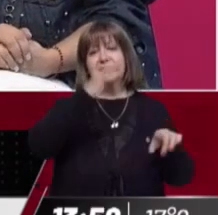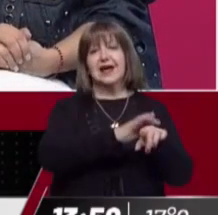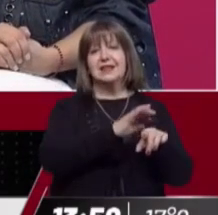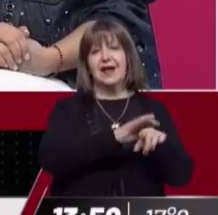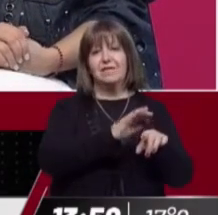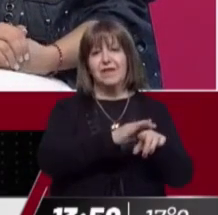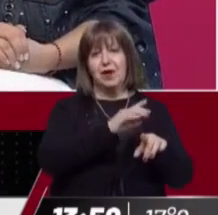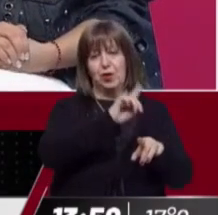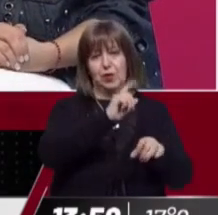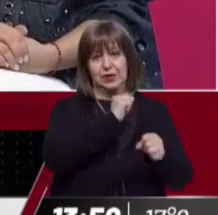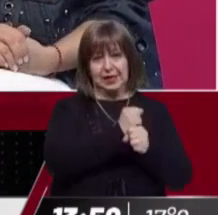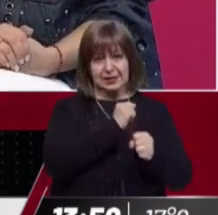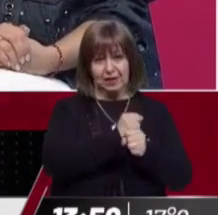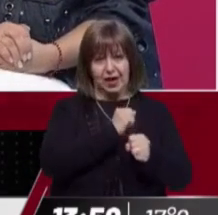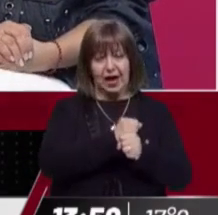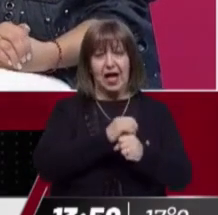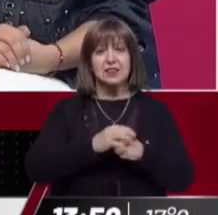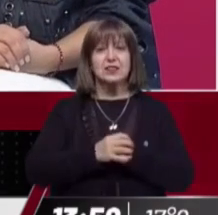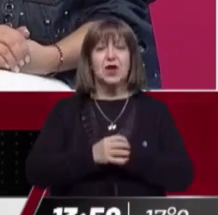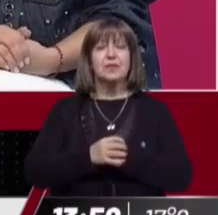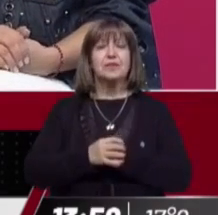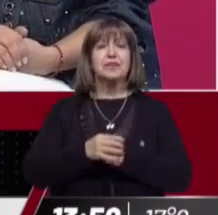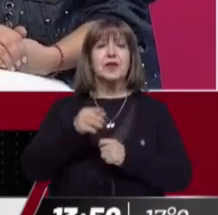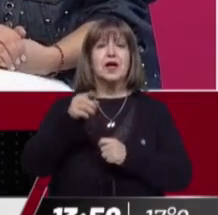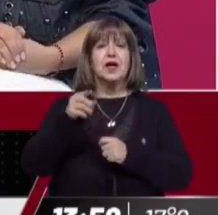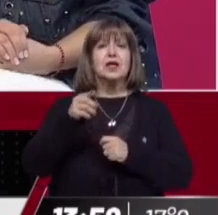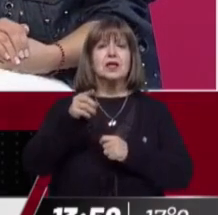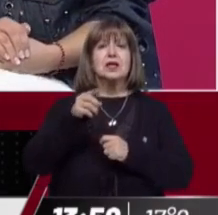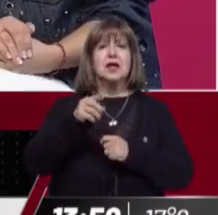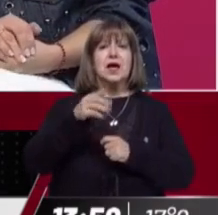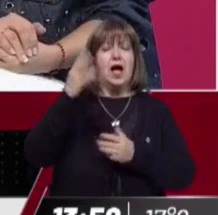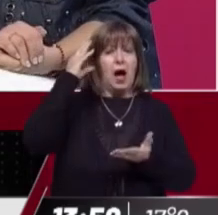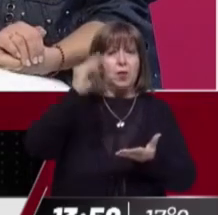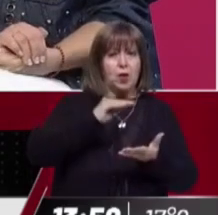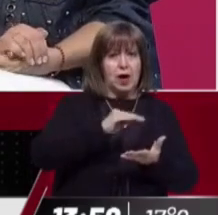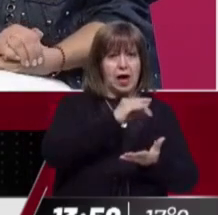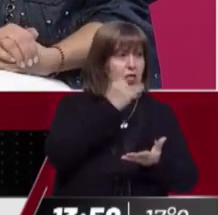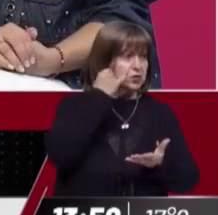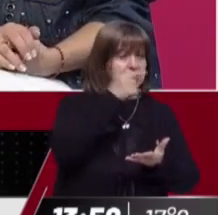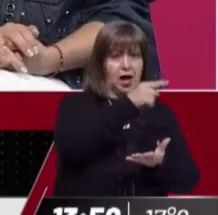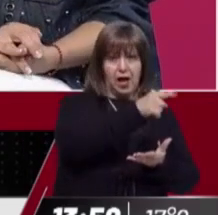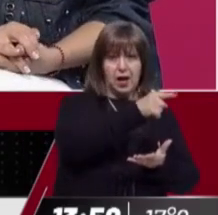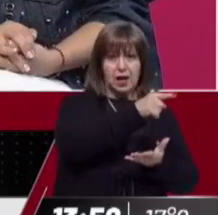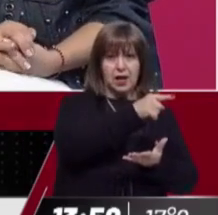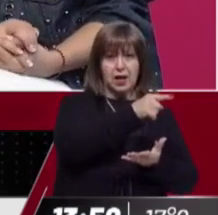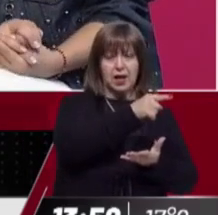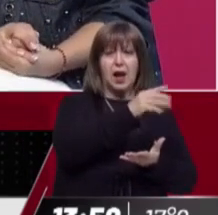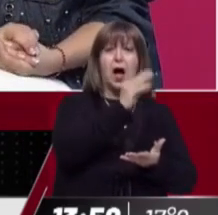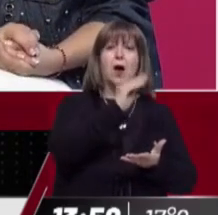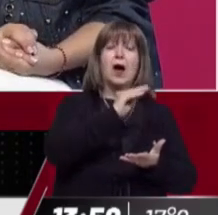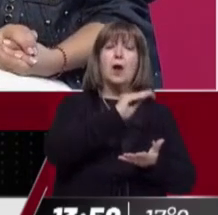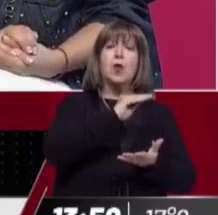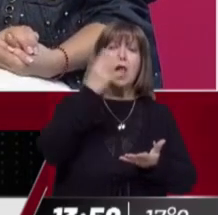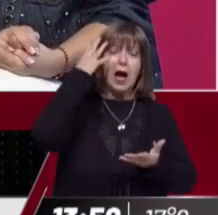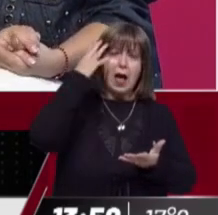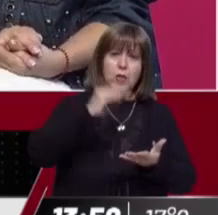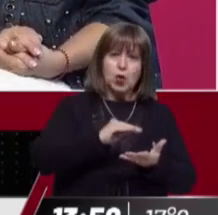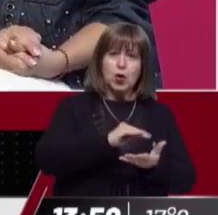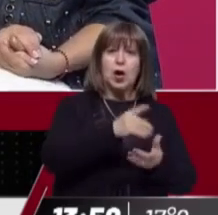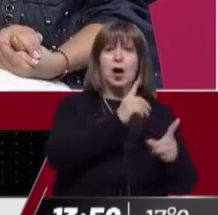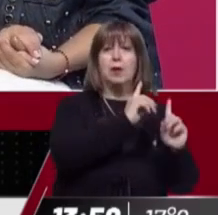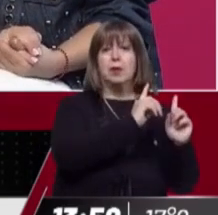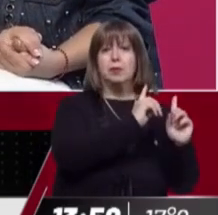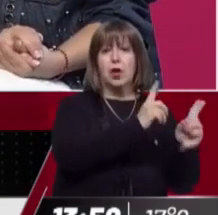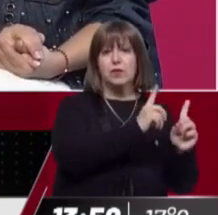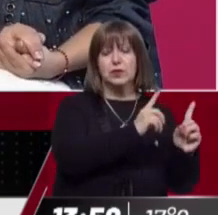que no está trabajando ahora. Oscar, ¿tiene abogado que lo represente, el docente? ¿Ya hay alguien que está actuando? El docente tiene